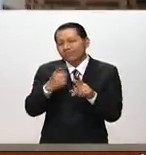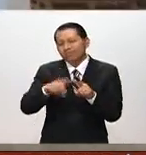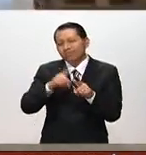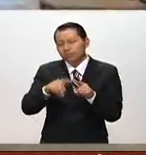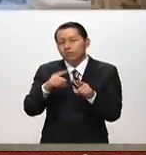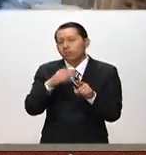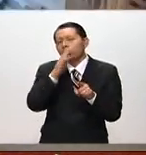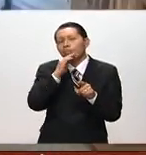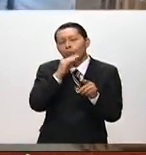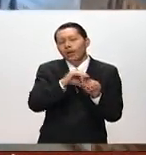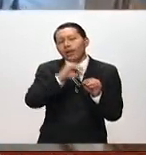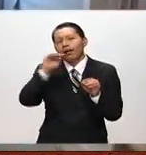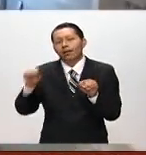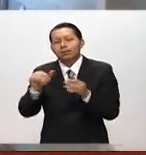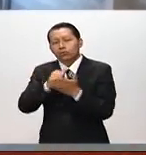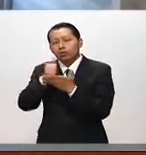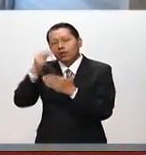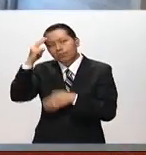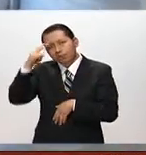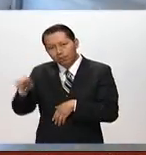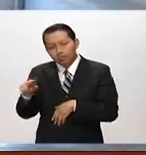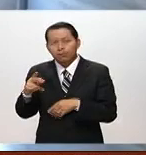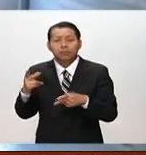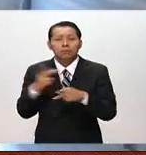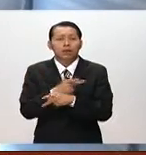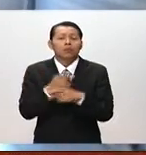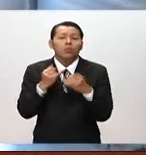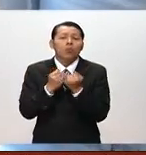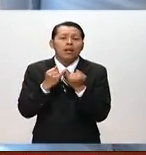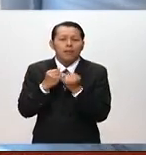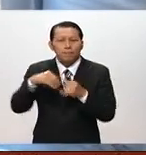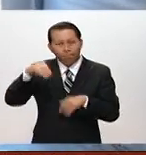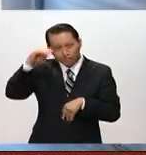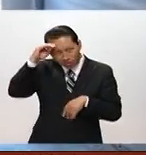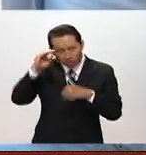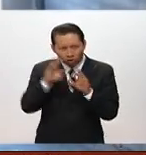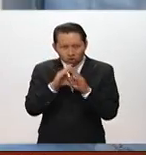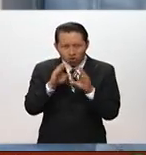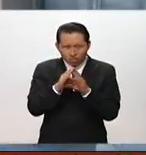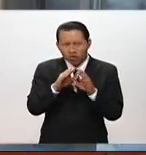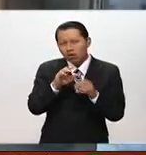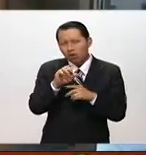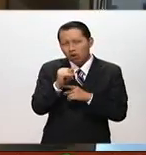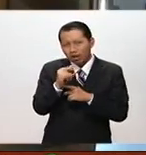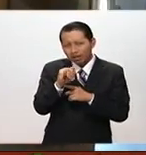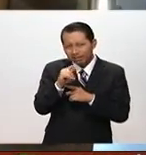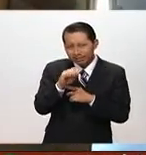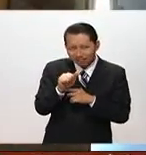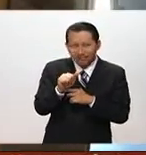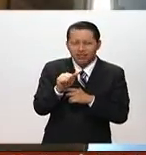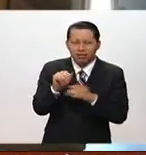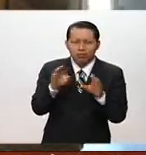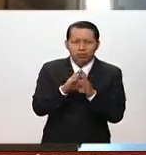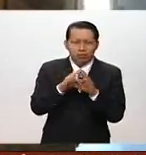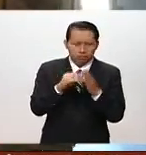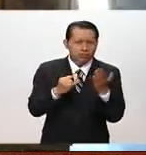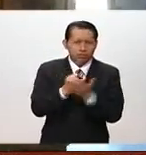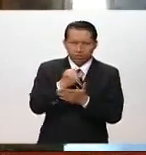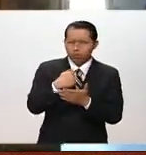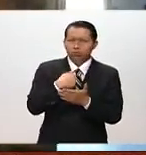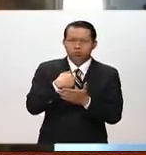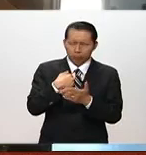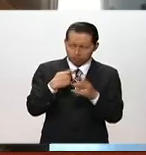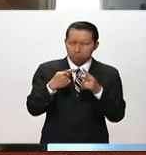puedo moverme. Entonces, buscando ya ellos también una solución a la logística y a un OPL, yo decido emprender de